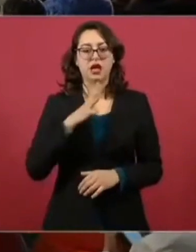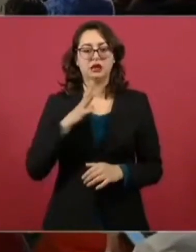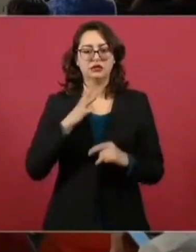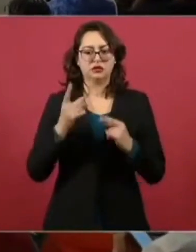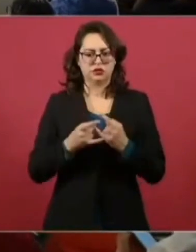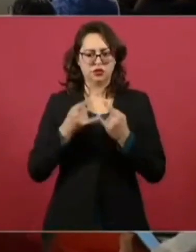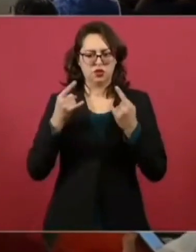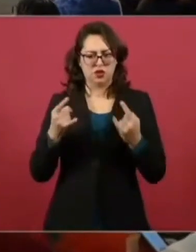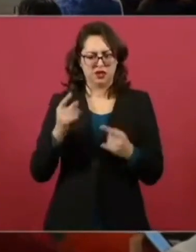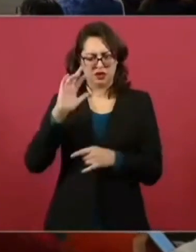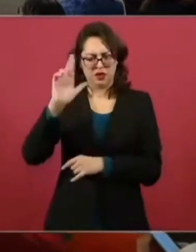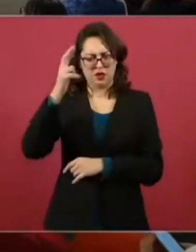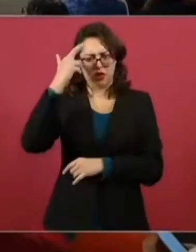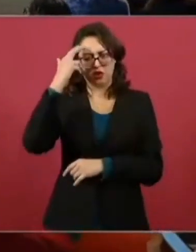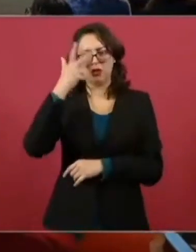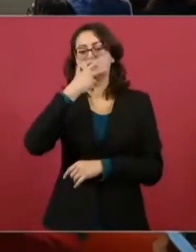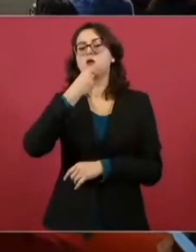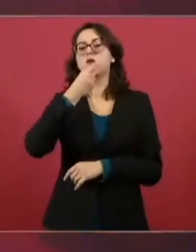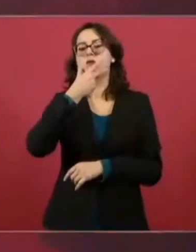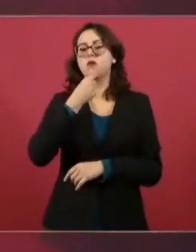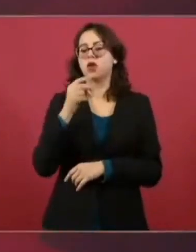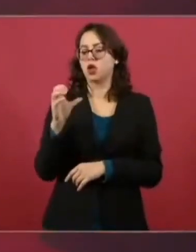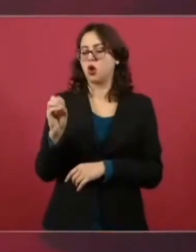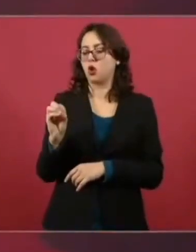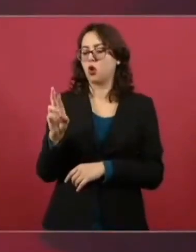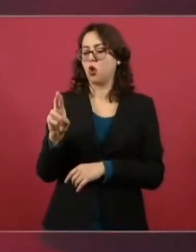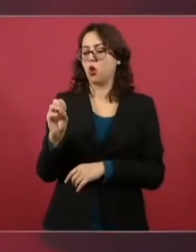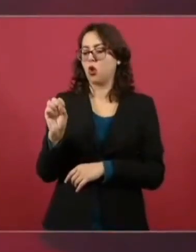era porfirista,